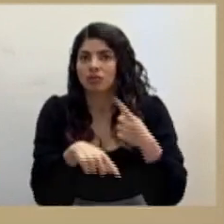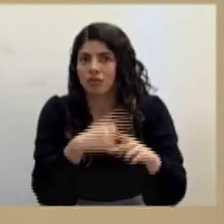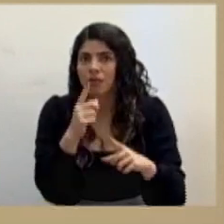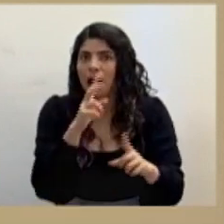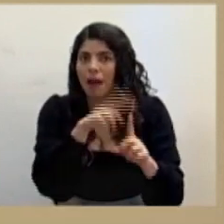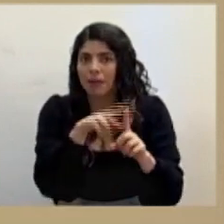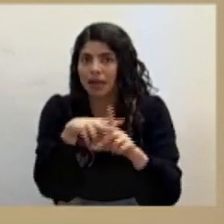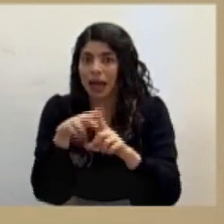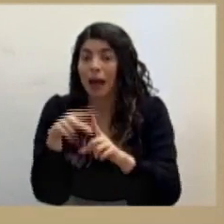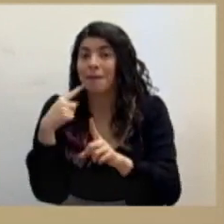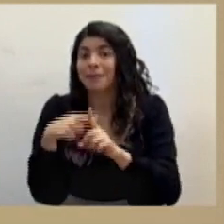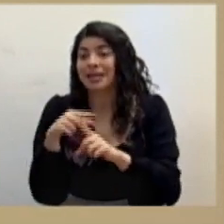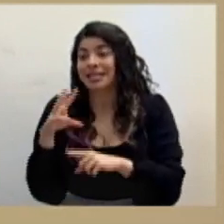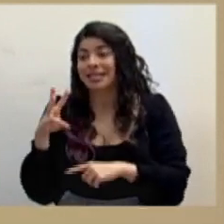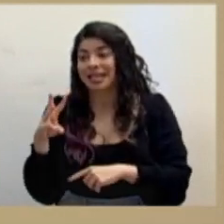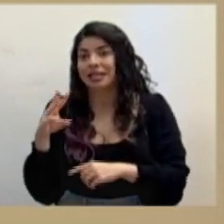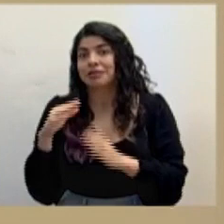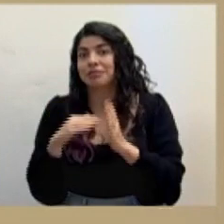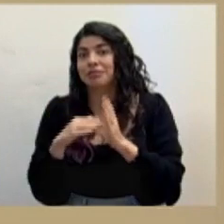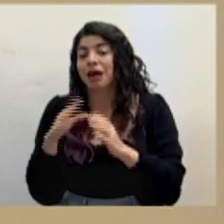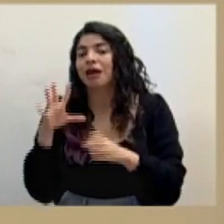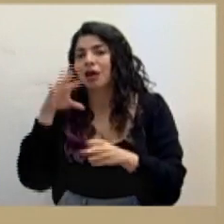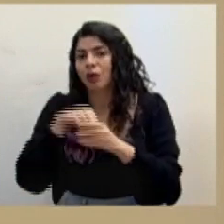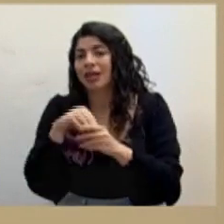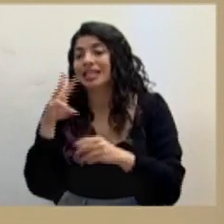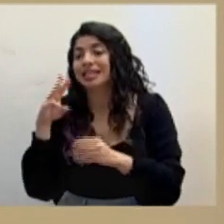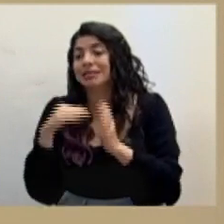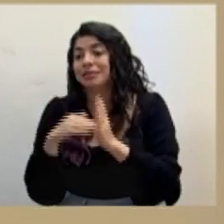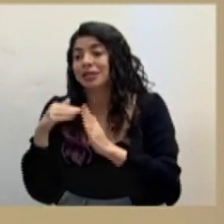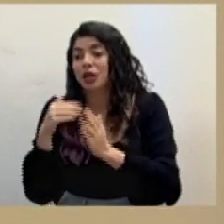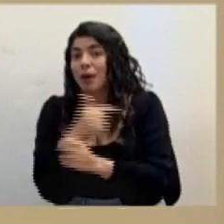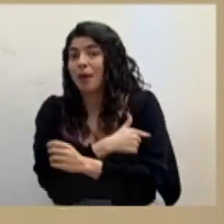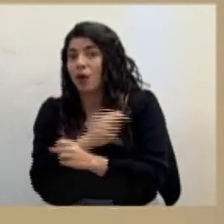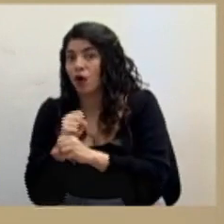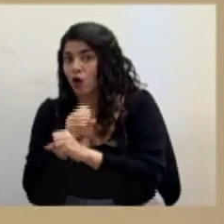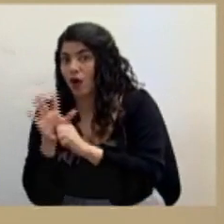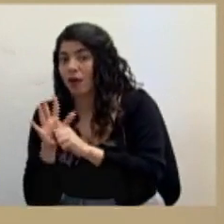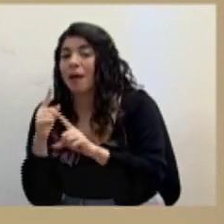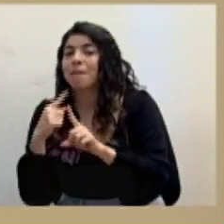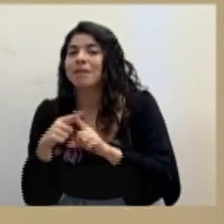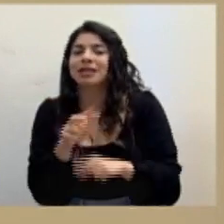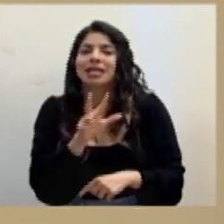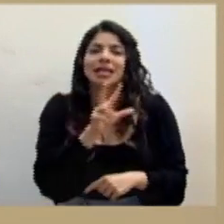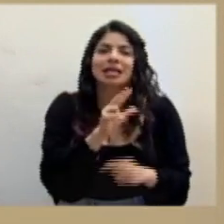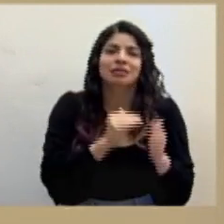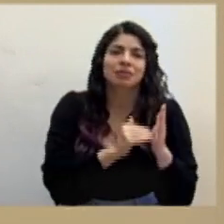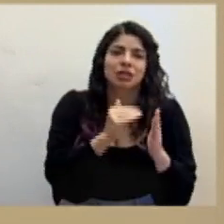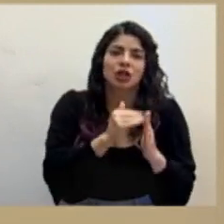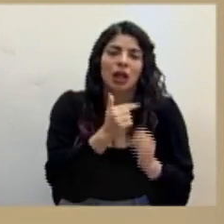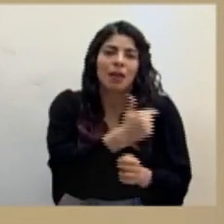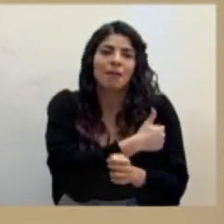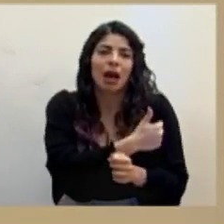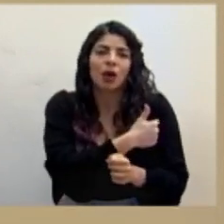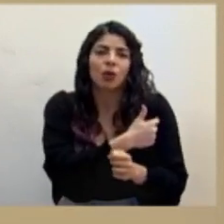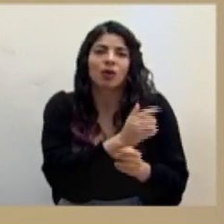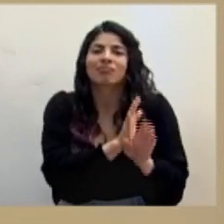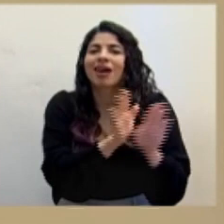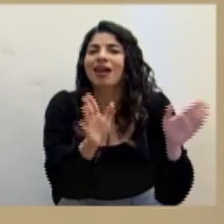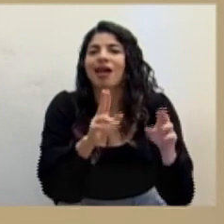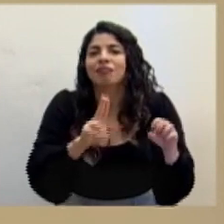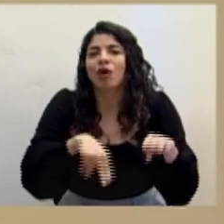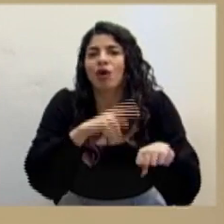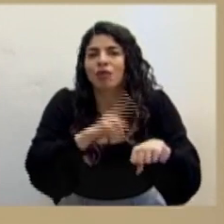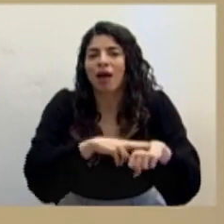contemplando las 6 millones de dosis de vacuna contra coronavirus y las 3 millones de esquemas habituales